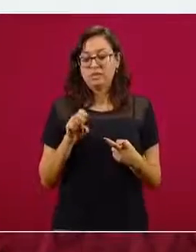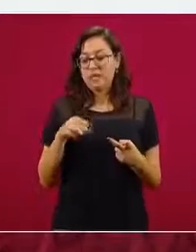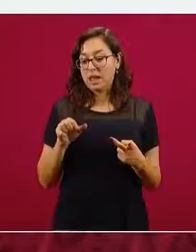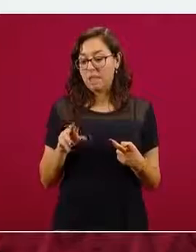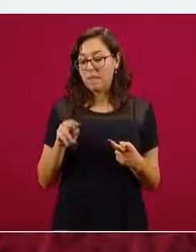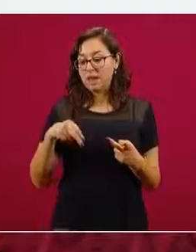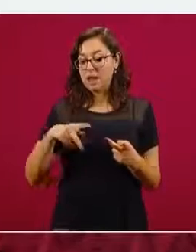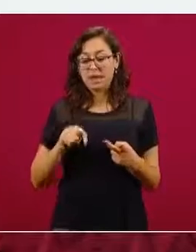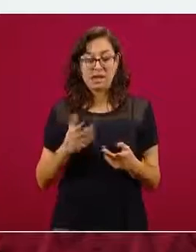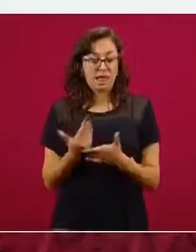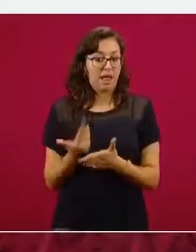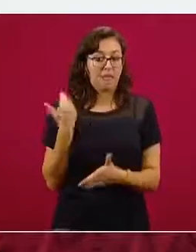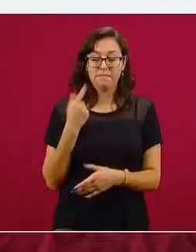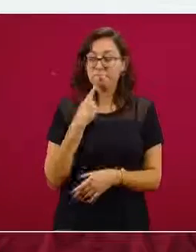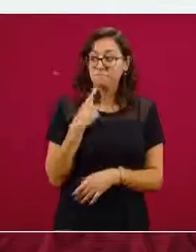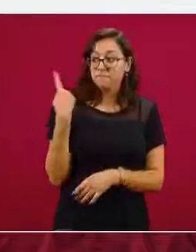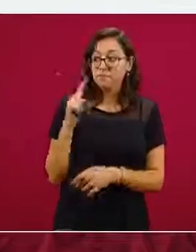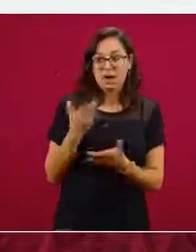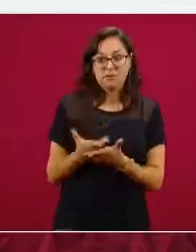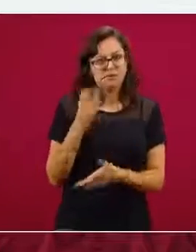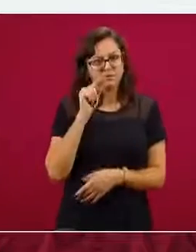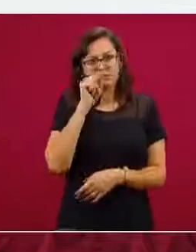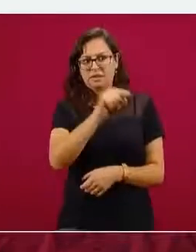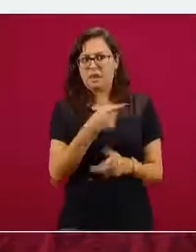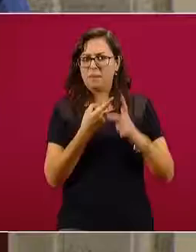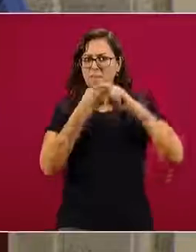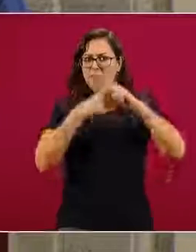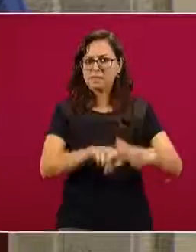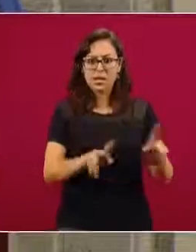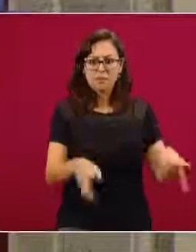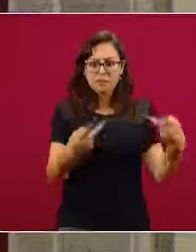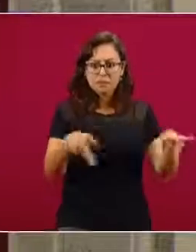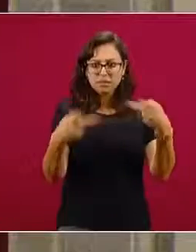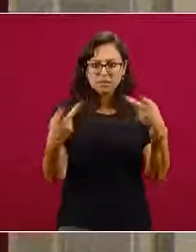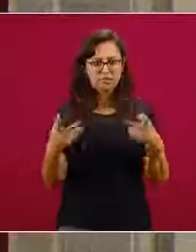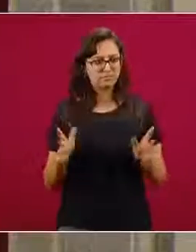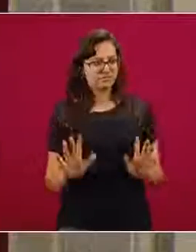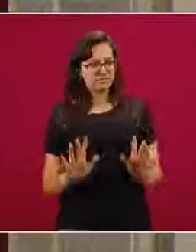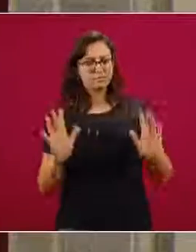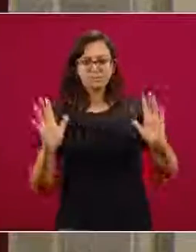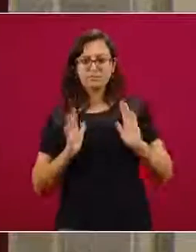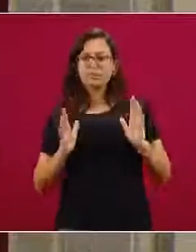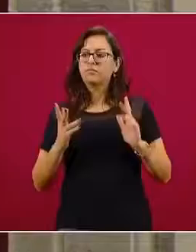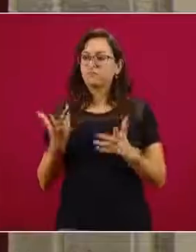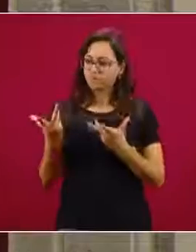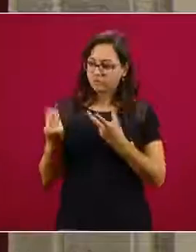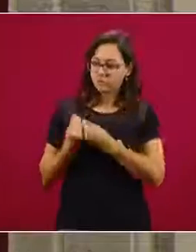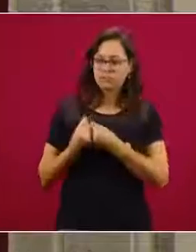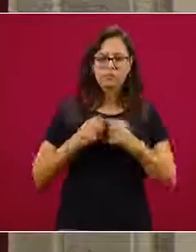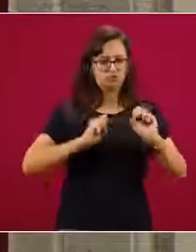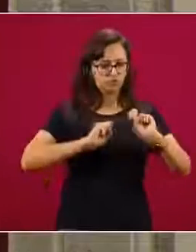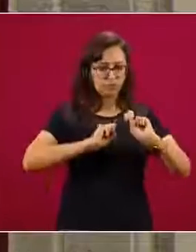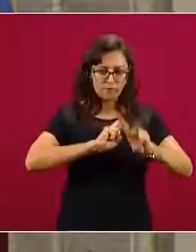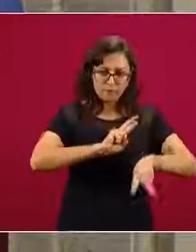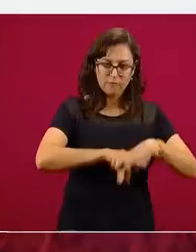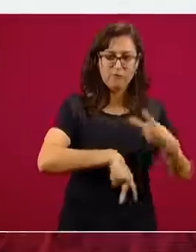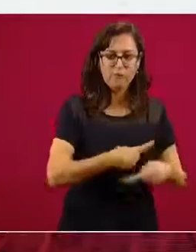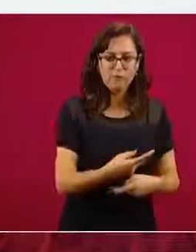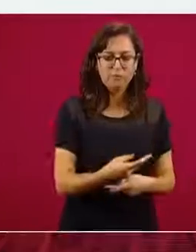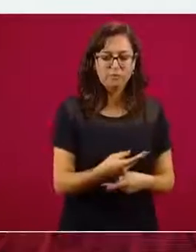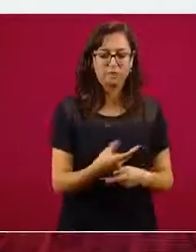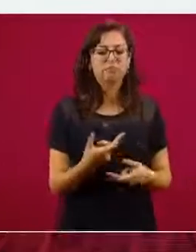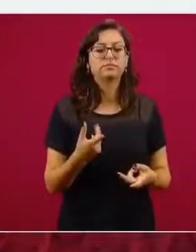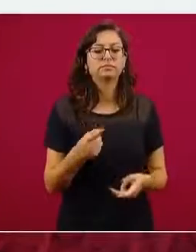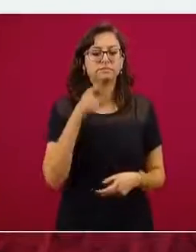una denuncia ciudadana sobre esto que estaba ocurriendo. Entonces, fuimos como un frente unificado desde el gobierno federal,